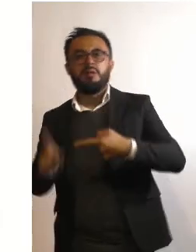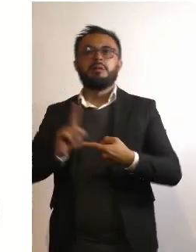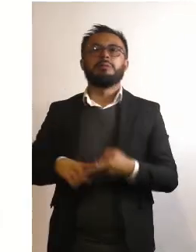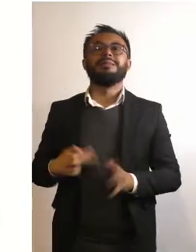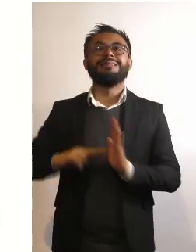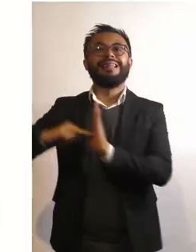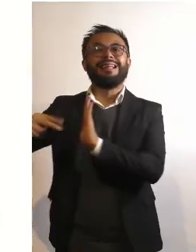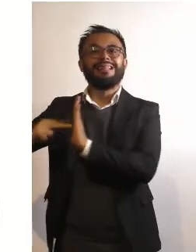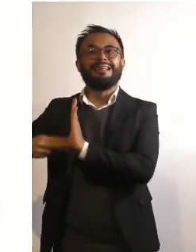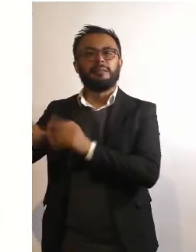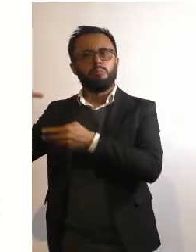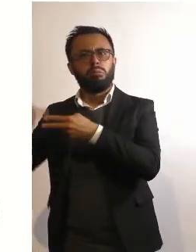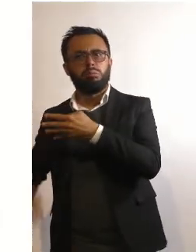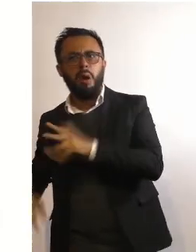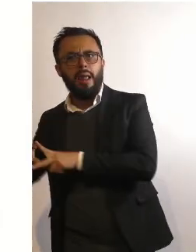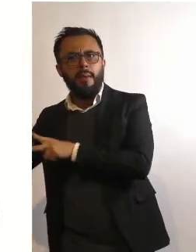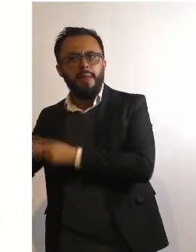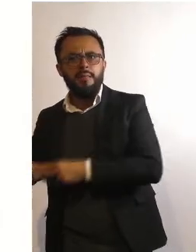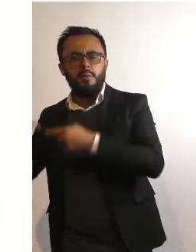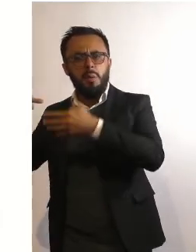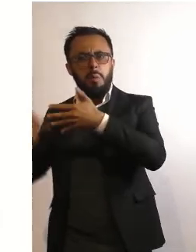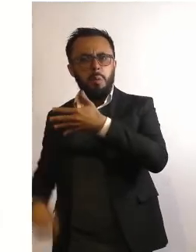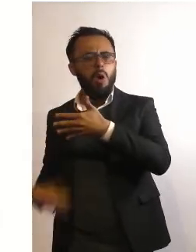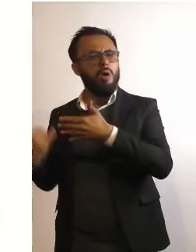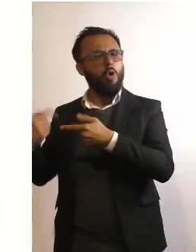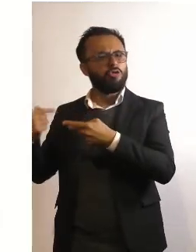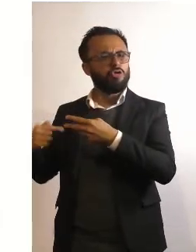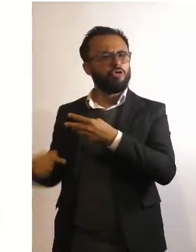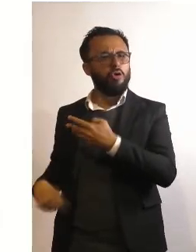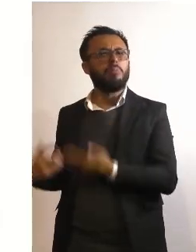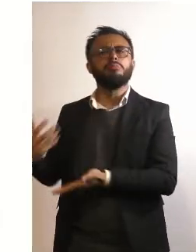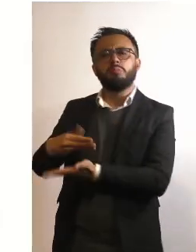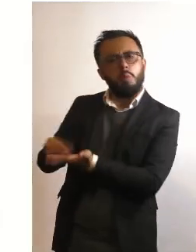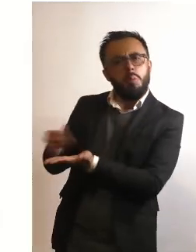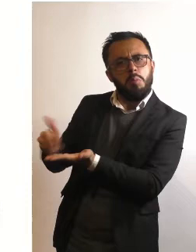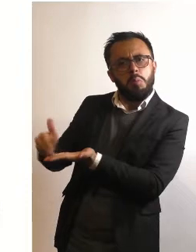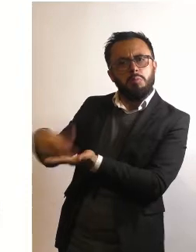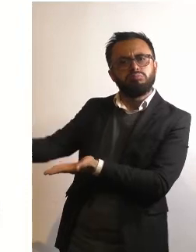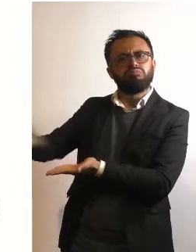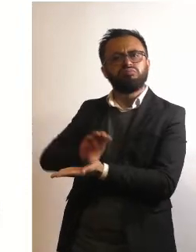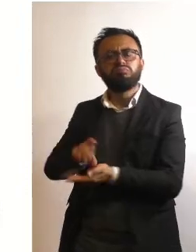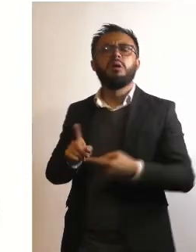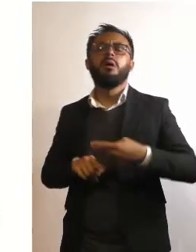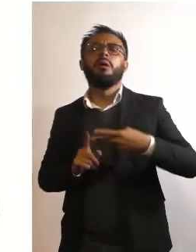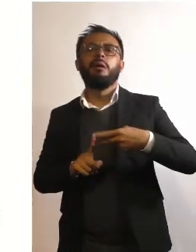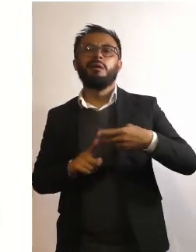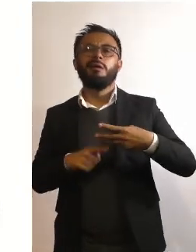tenemos 23 proyectos en temas de comunicaciones,